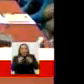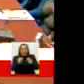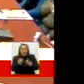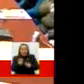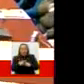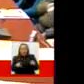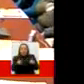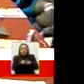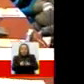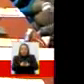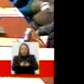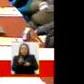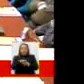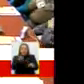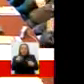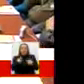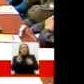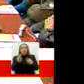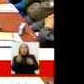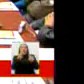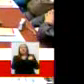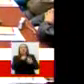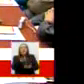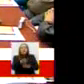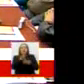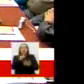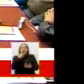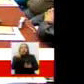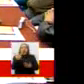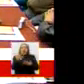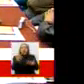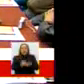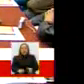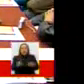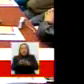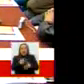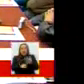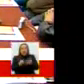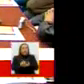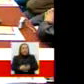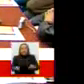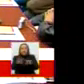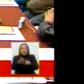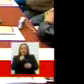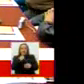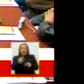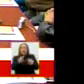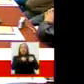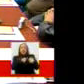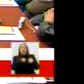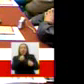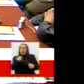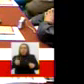pero además también el Pleno tiene una función especial. El Pleno tiene tres funciones importantes, que es la más importante, es la de